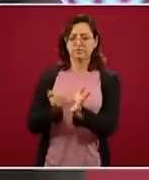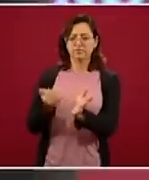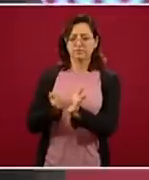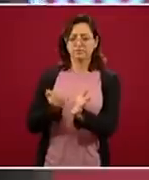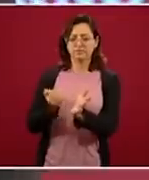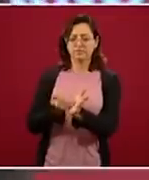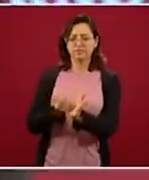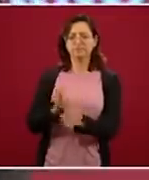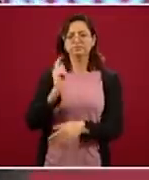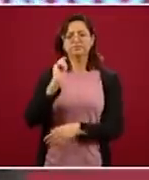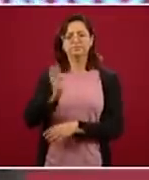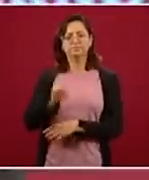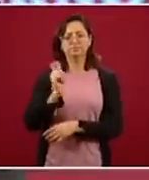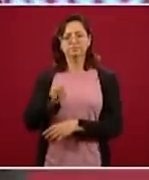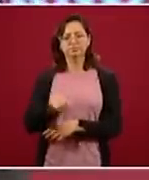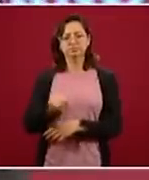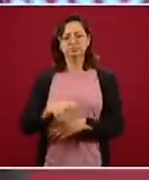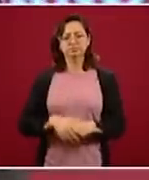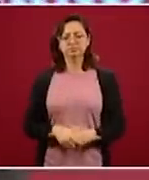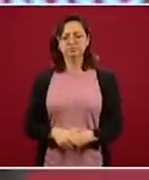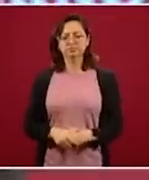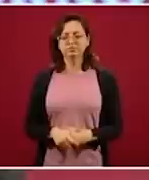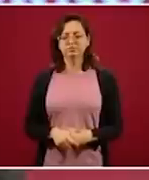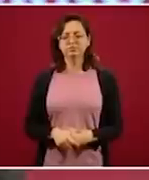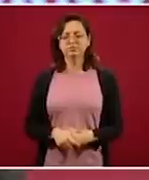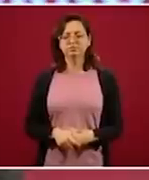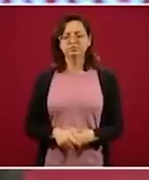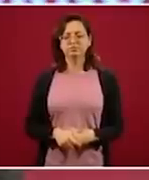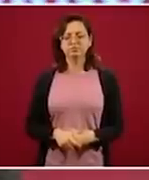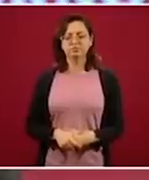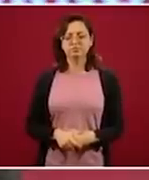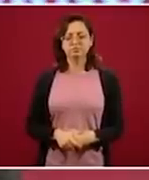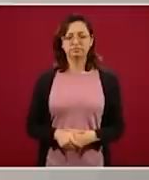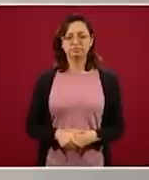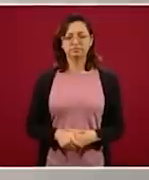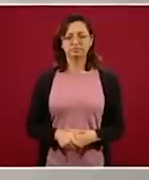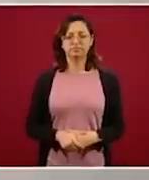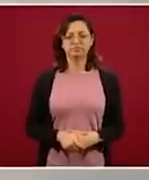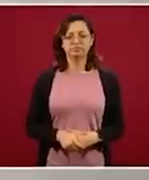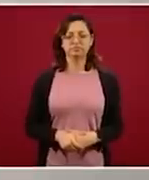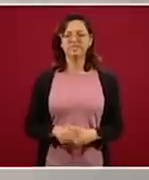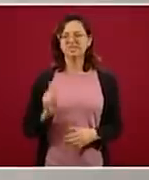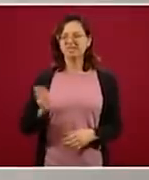¿En qué consiste ese sistema de consolidación fiscal?